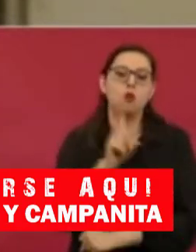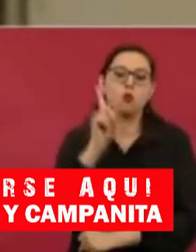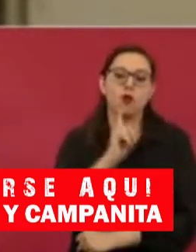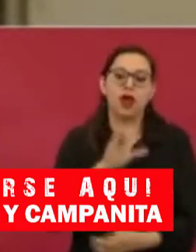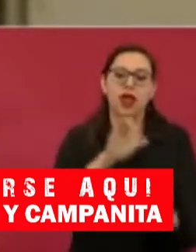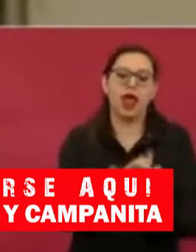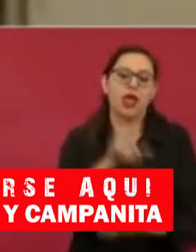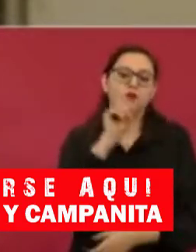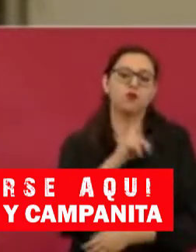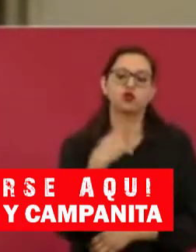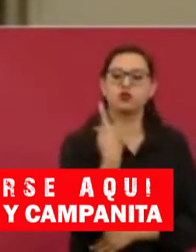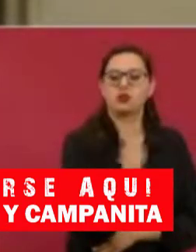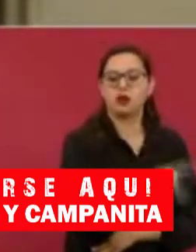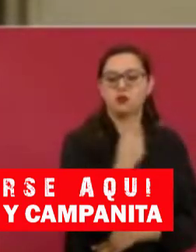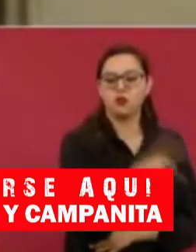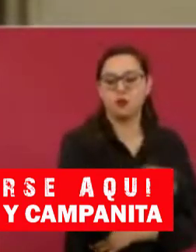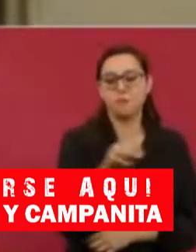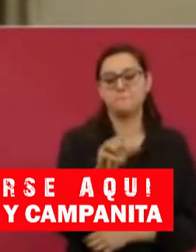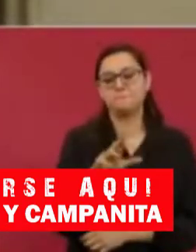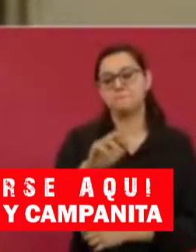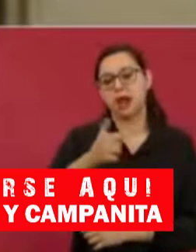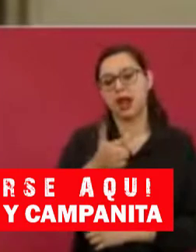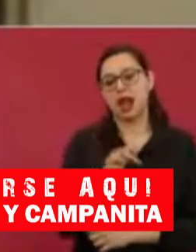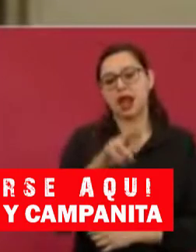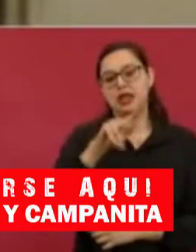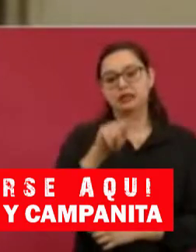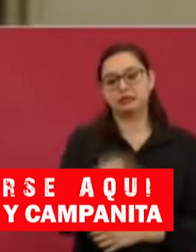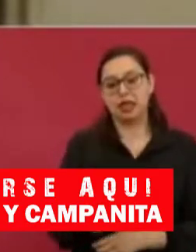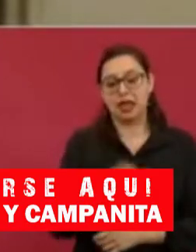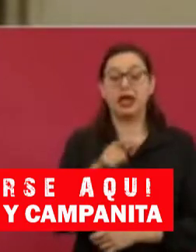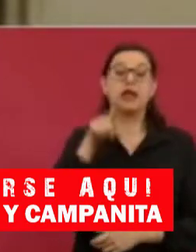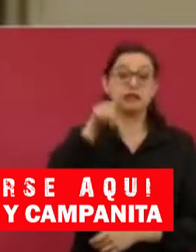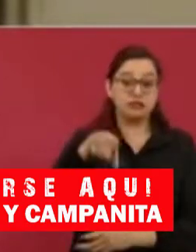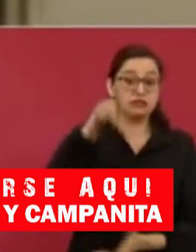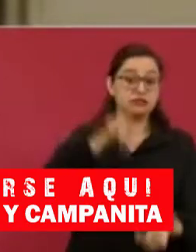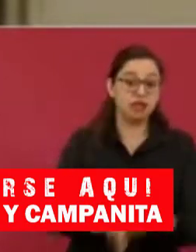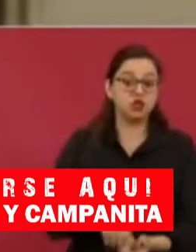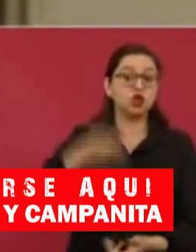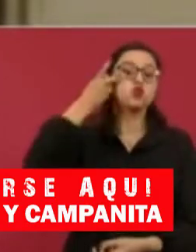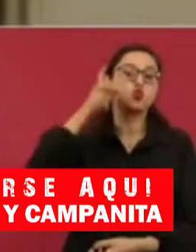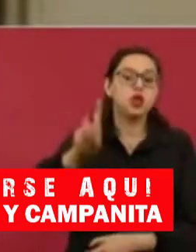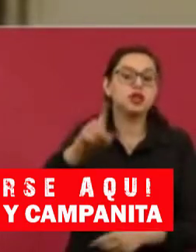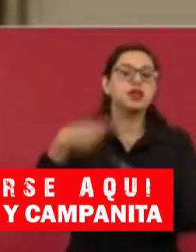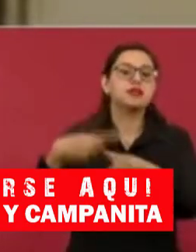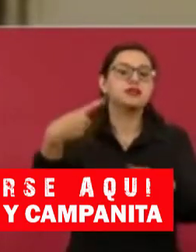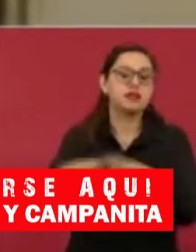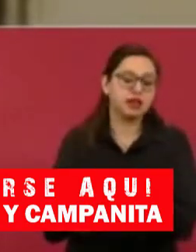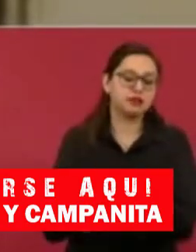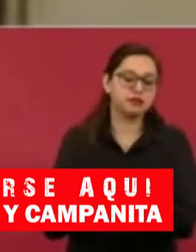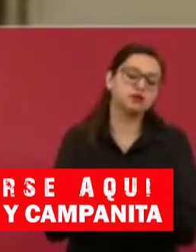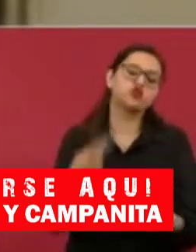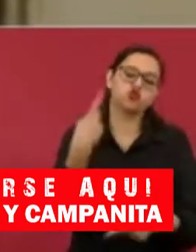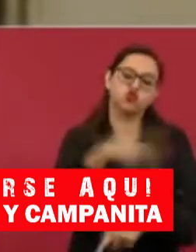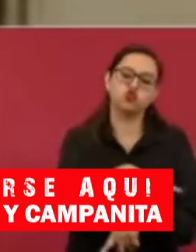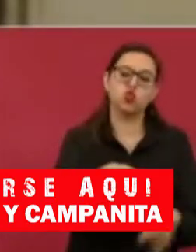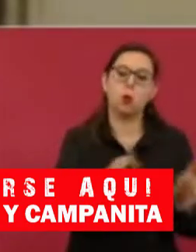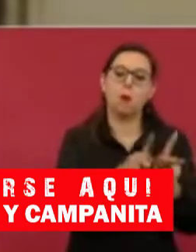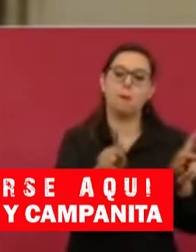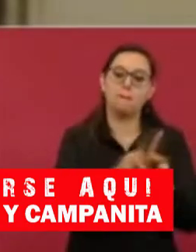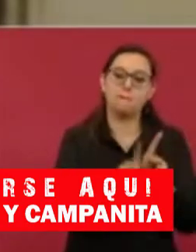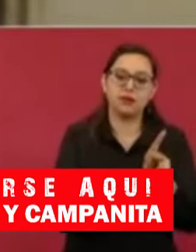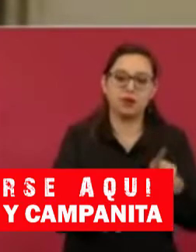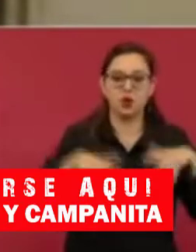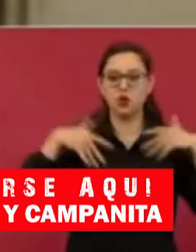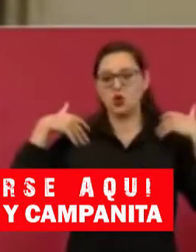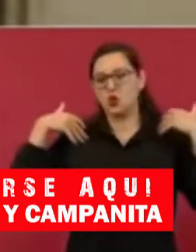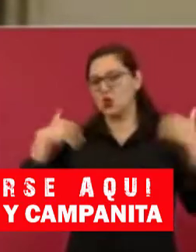dama y esposa de Calderón, y cuya prima pues era una de las dueñas de esta guardería ABC. Es muy trascendental